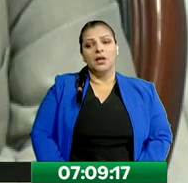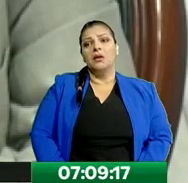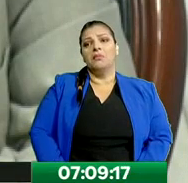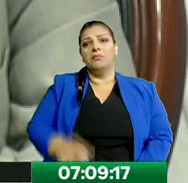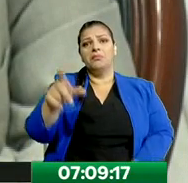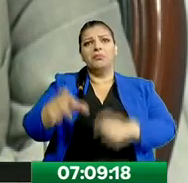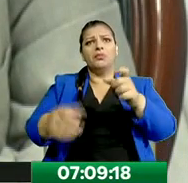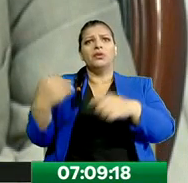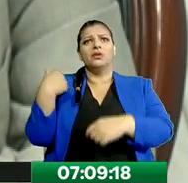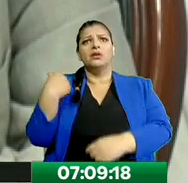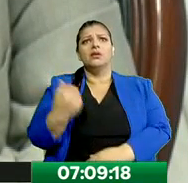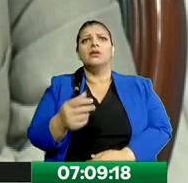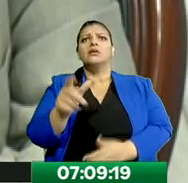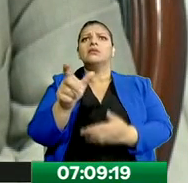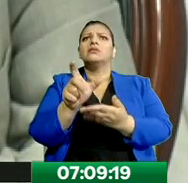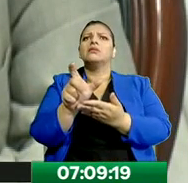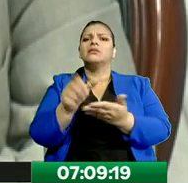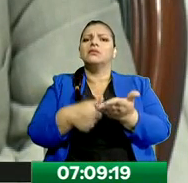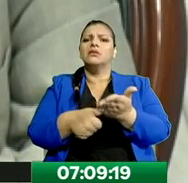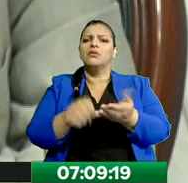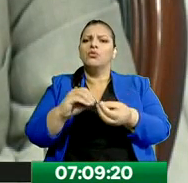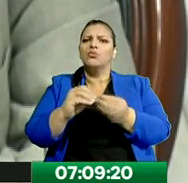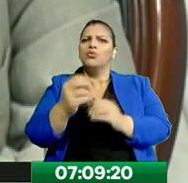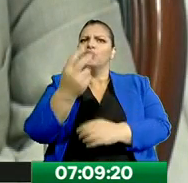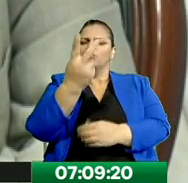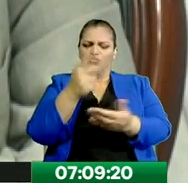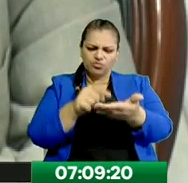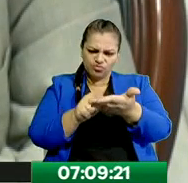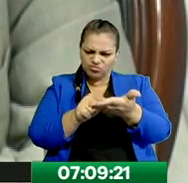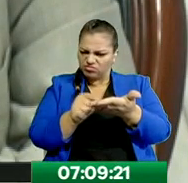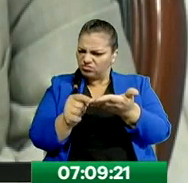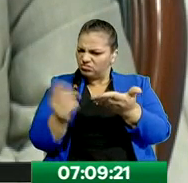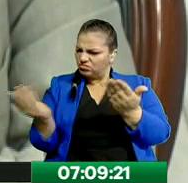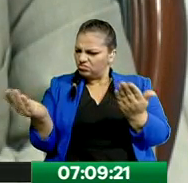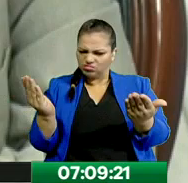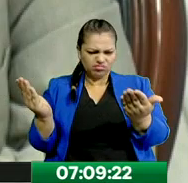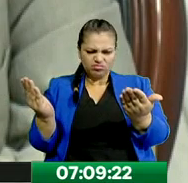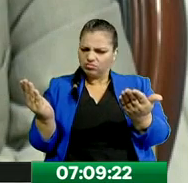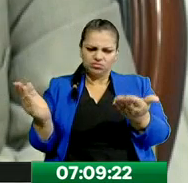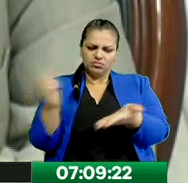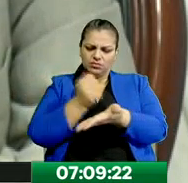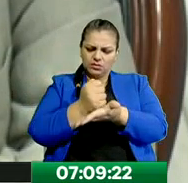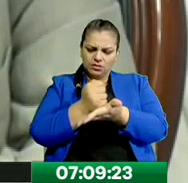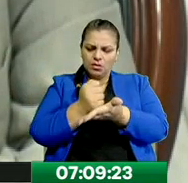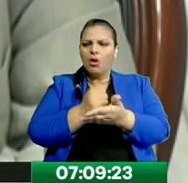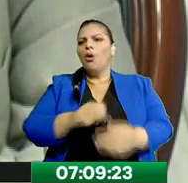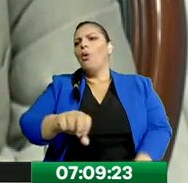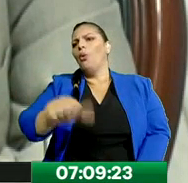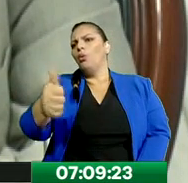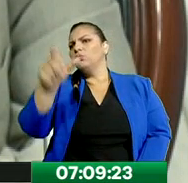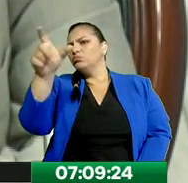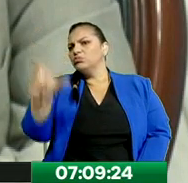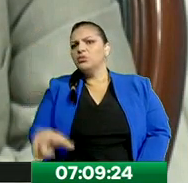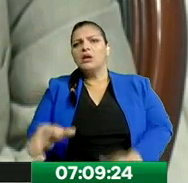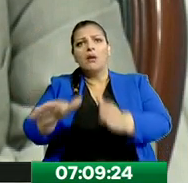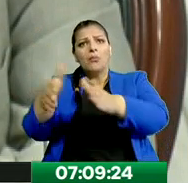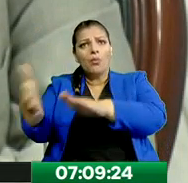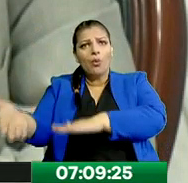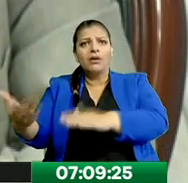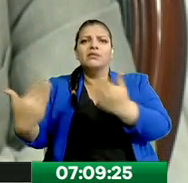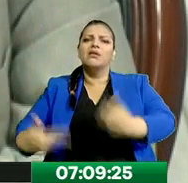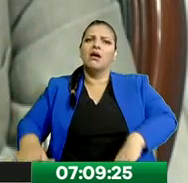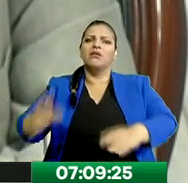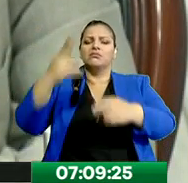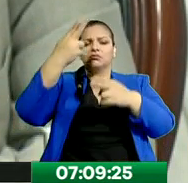de cédula, ciudadanos que son fallecidos y constaban en el padrón, ciudadanos